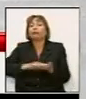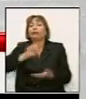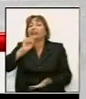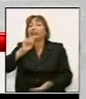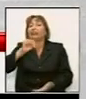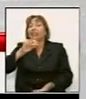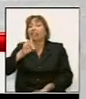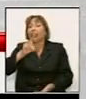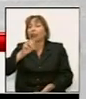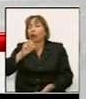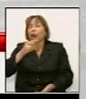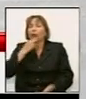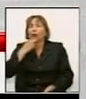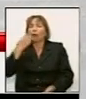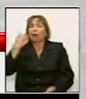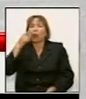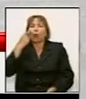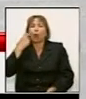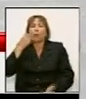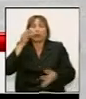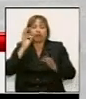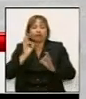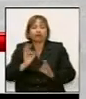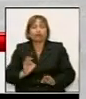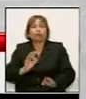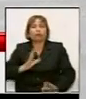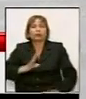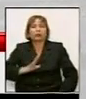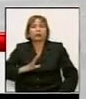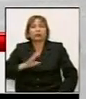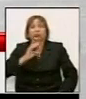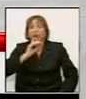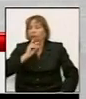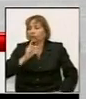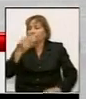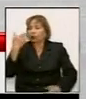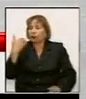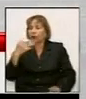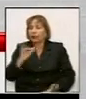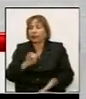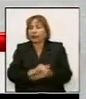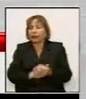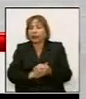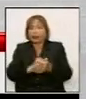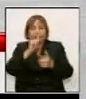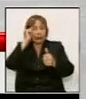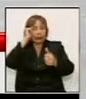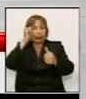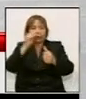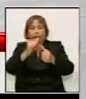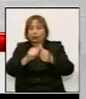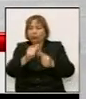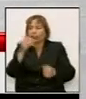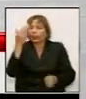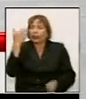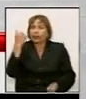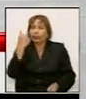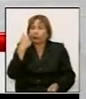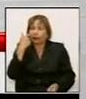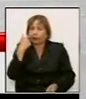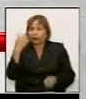todo fue un hombre decente. Y eso es lo que le reconocen quienes lo conocieron más de